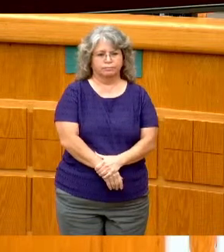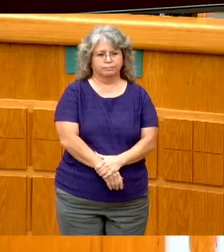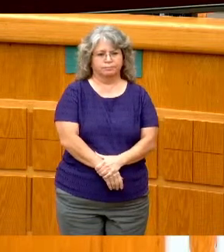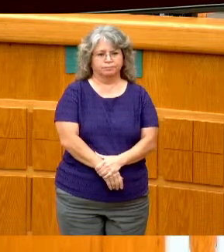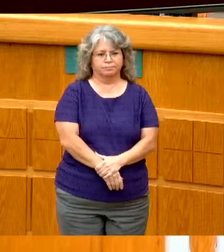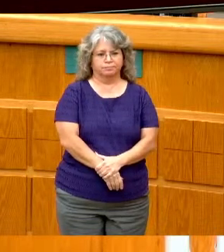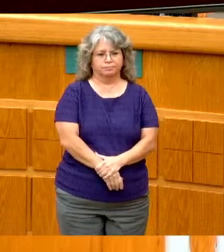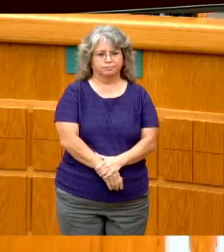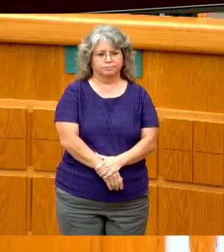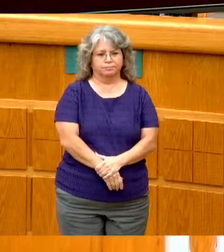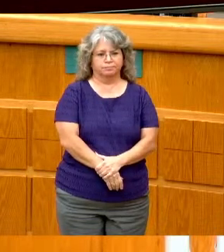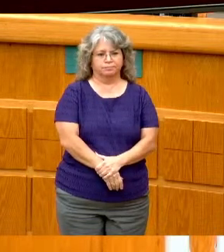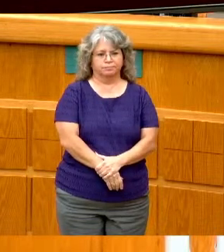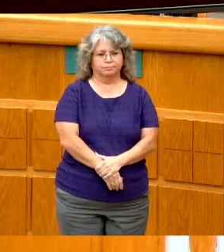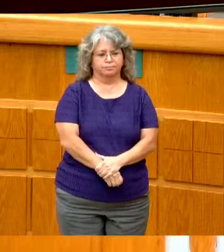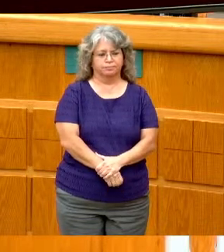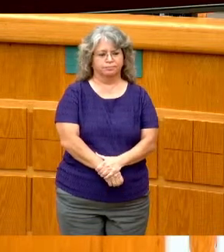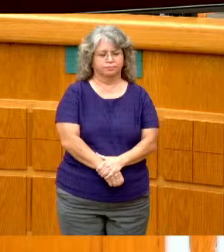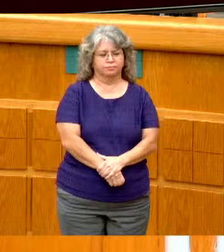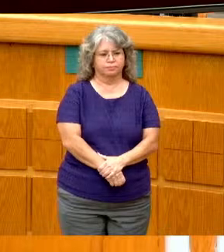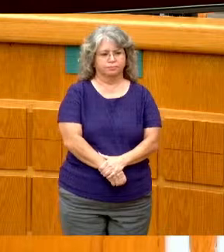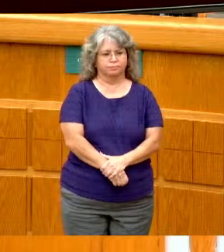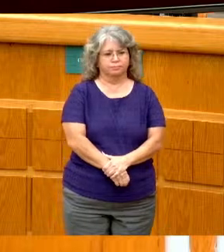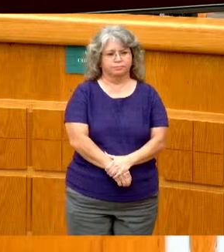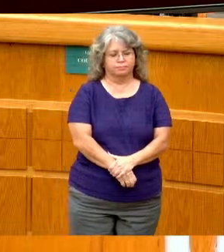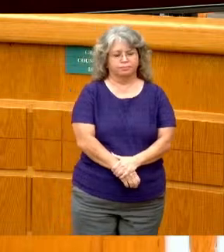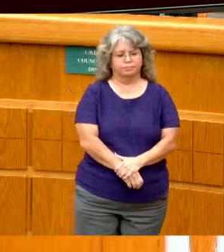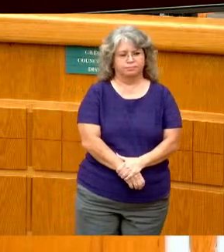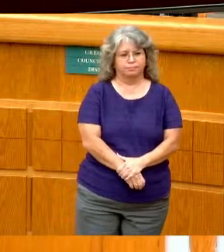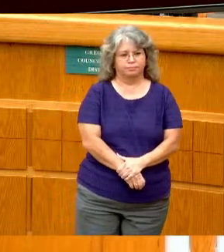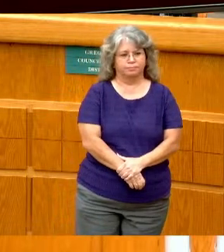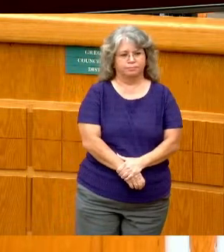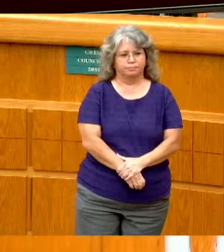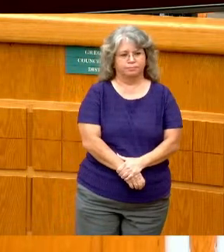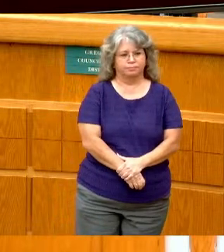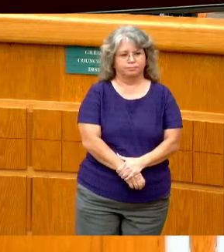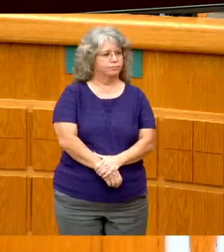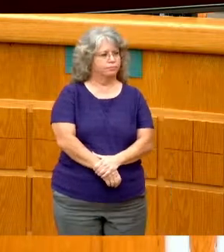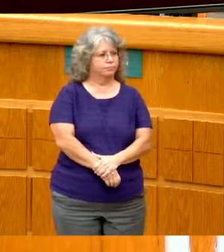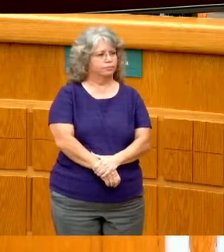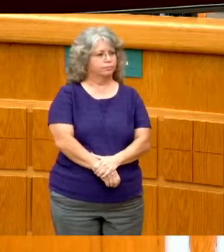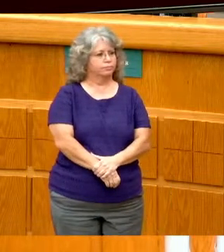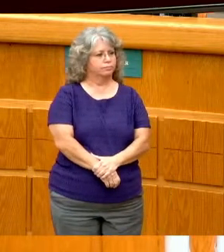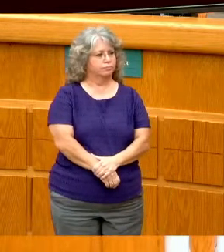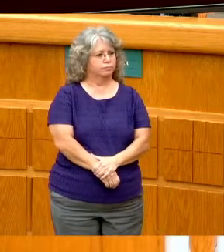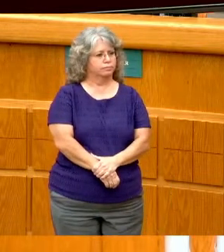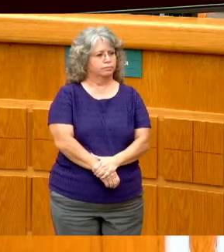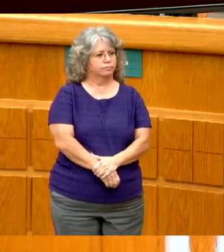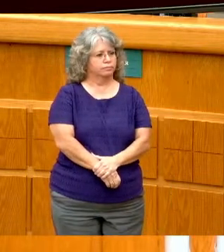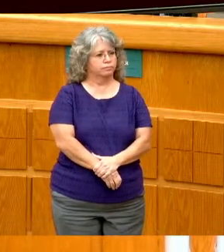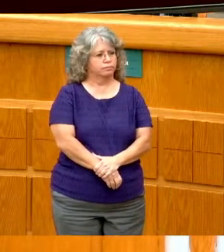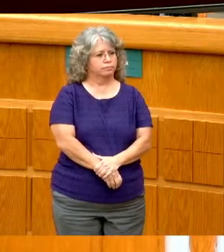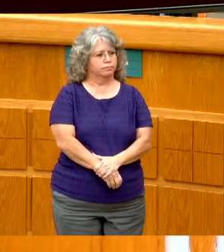registro mañana, el 16 de abril, al mediodía. Usted puede registrarse llamando al